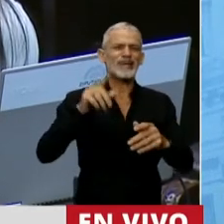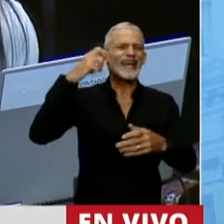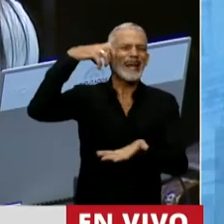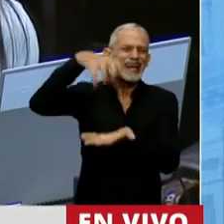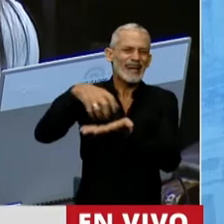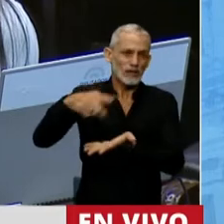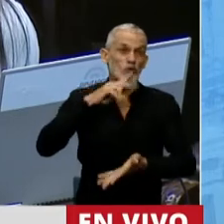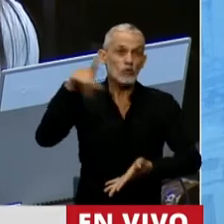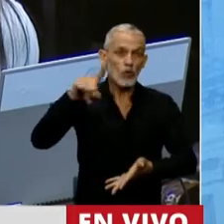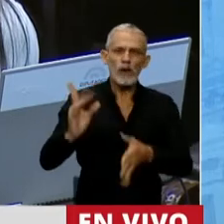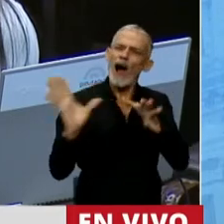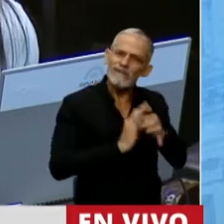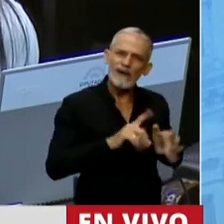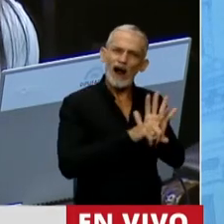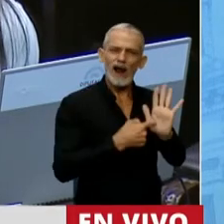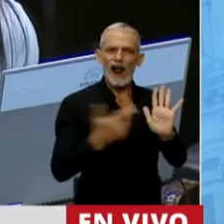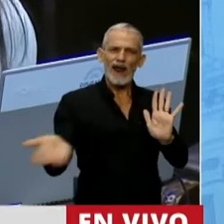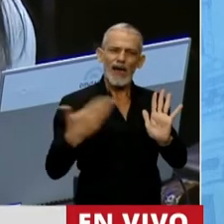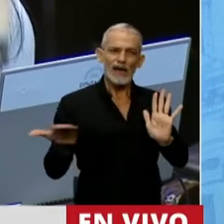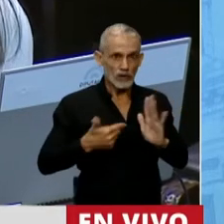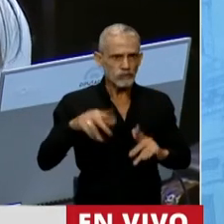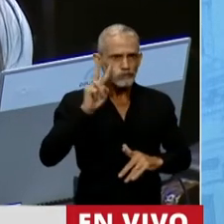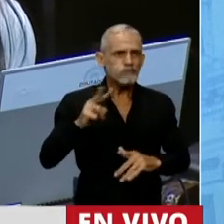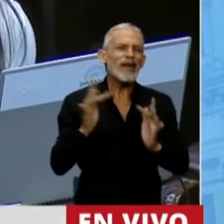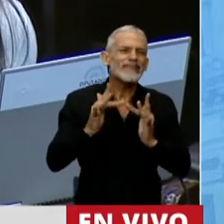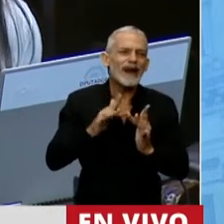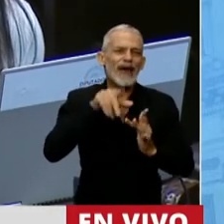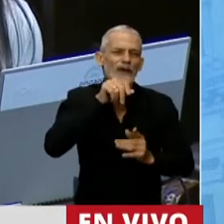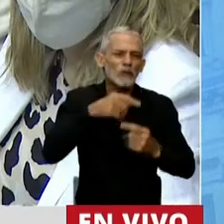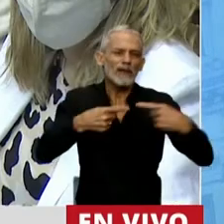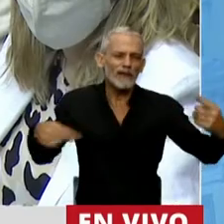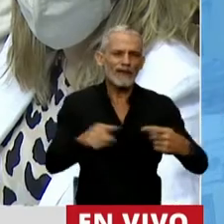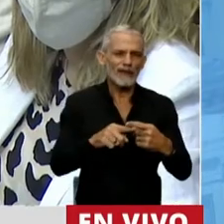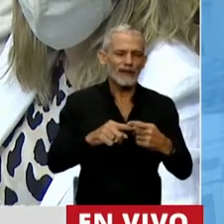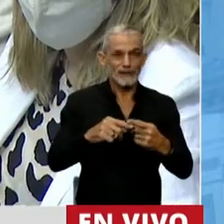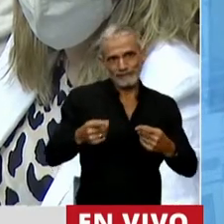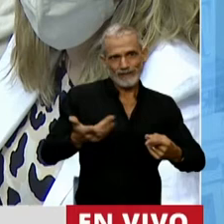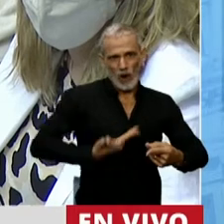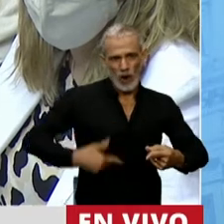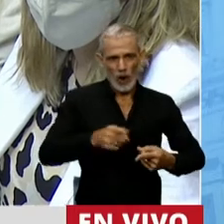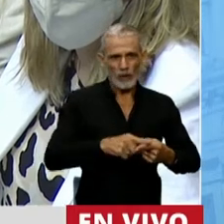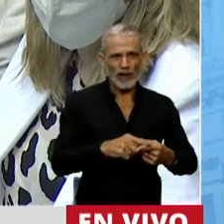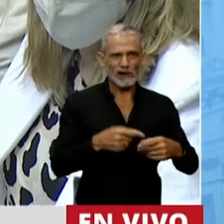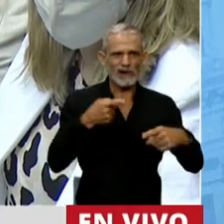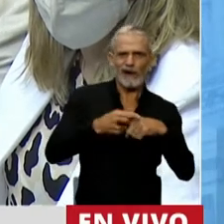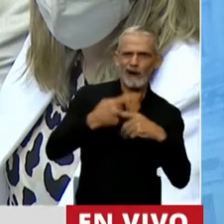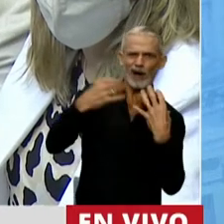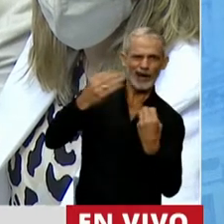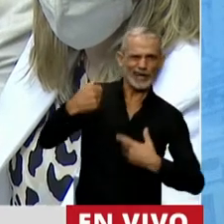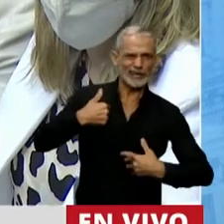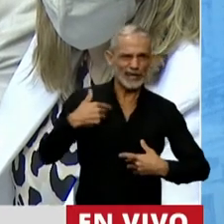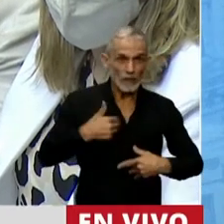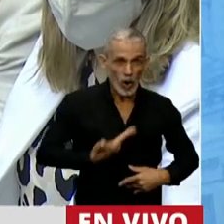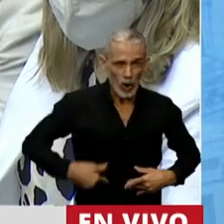para que se adhiera a la ley entonces uno ve por ahí en las redes sociales que hay algunos dirigentes del oficialismo que nos interpelan pero resulta que